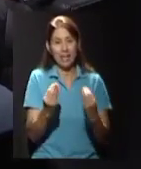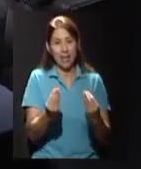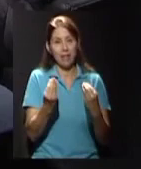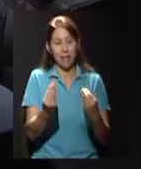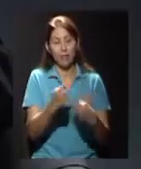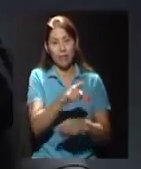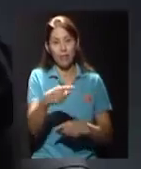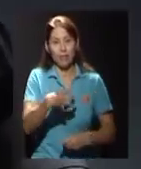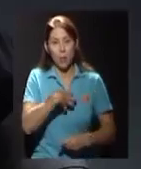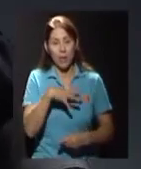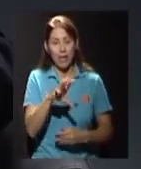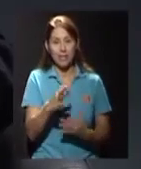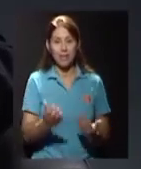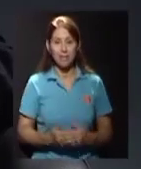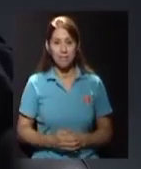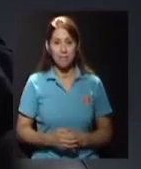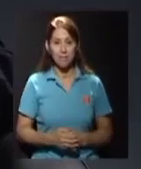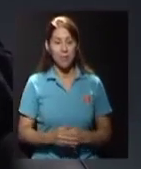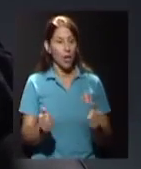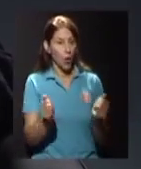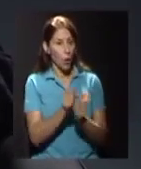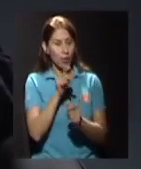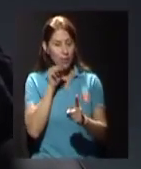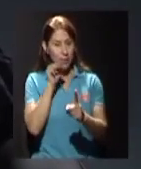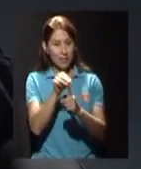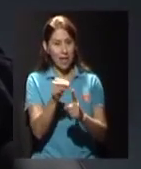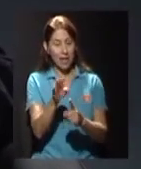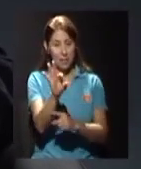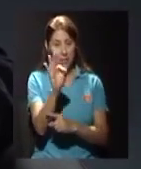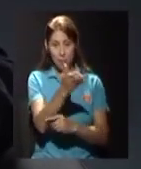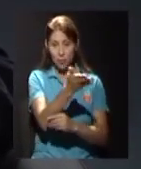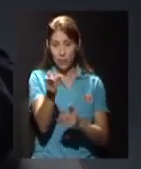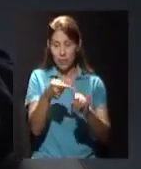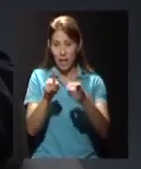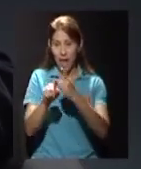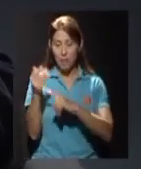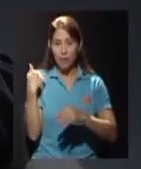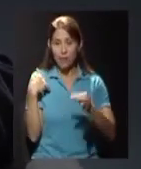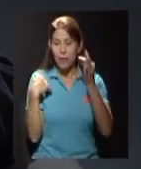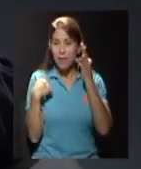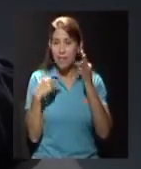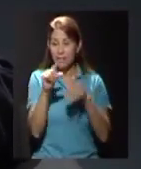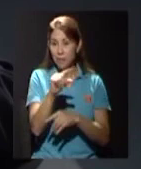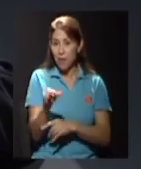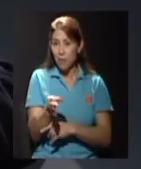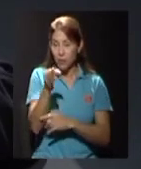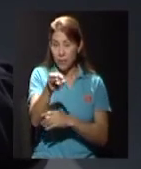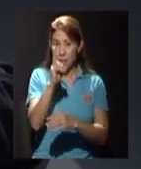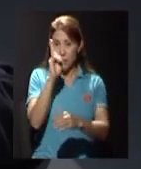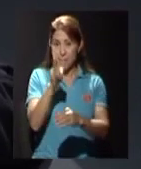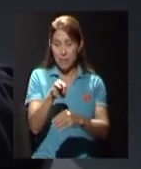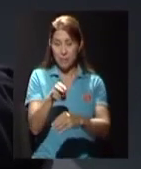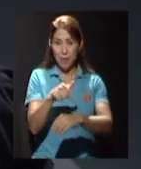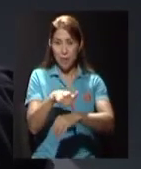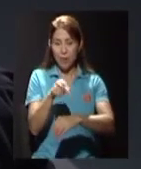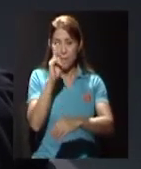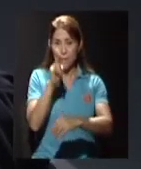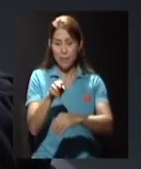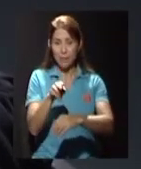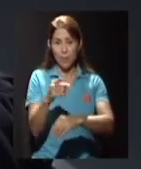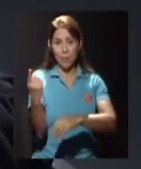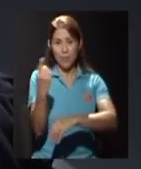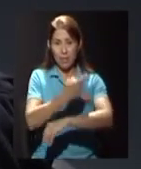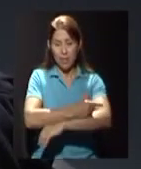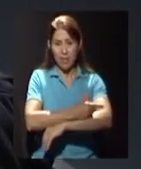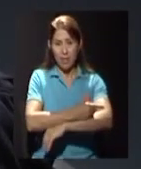no se lo merece con ese mensaje invitamos a las amigas y amigos a que la próxima semana en los mismos tiempos y circunstancias en